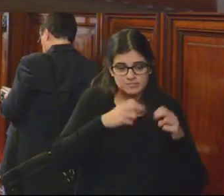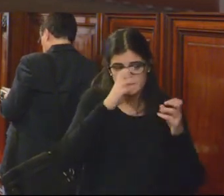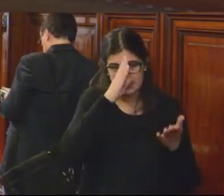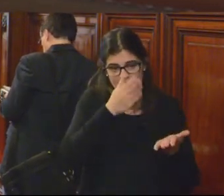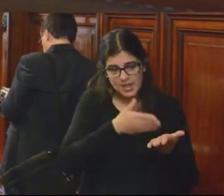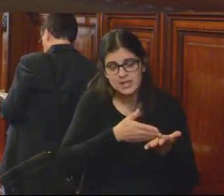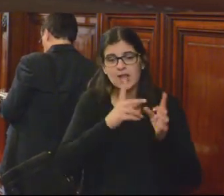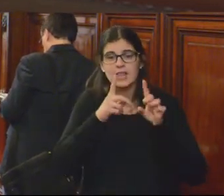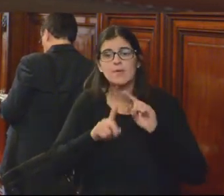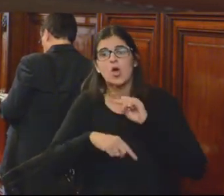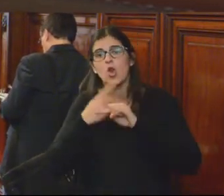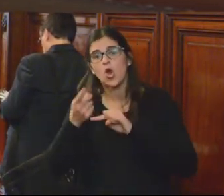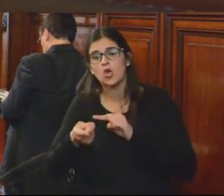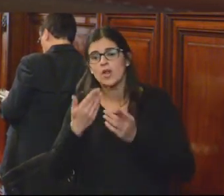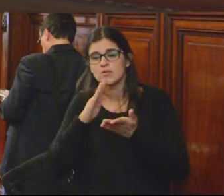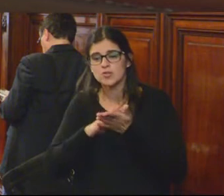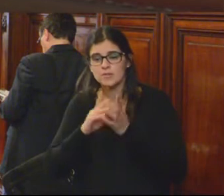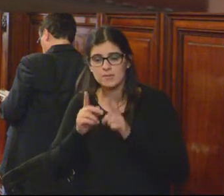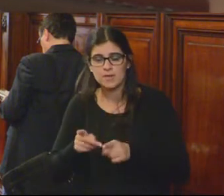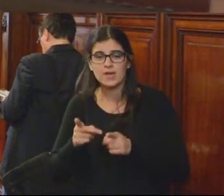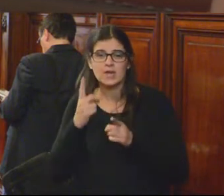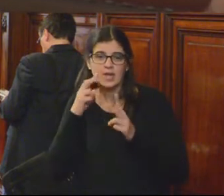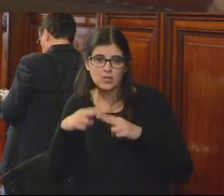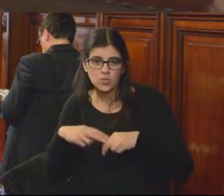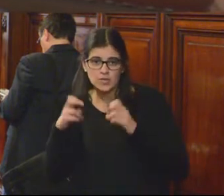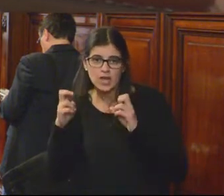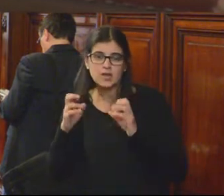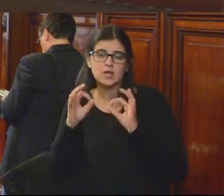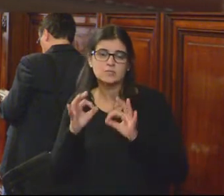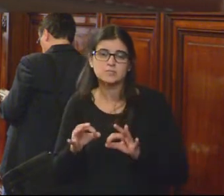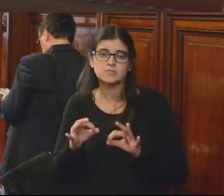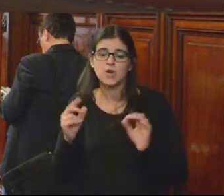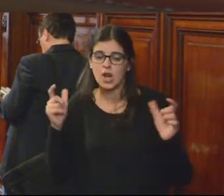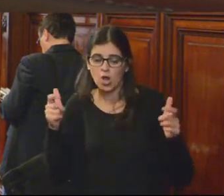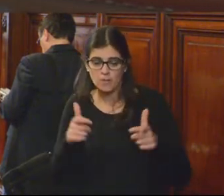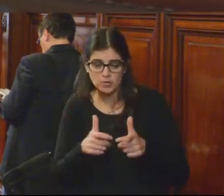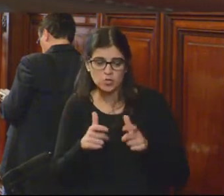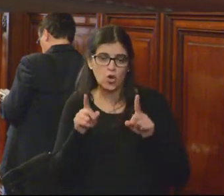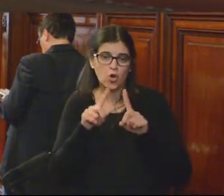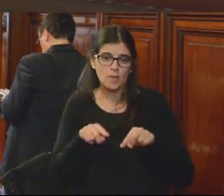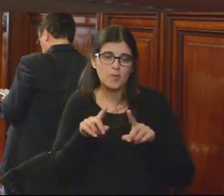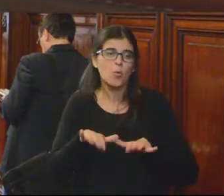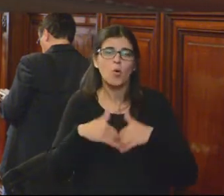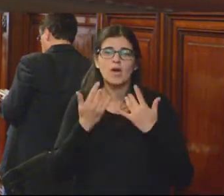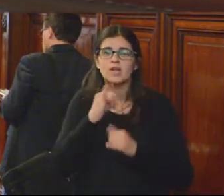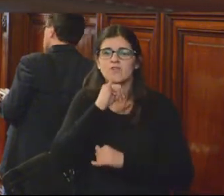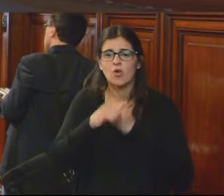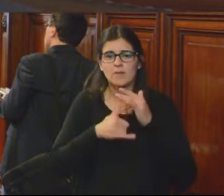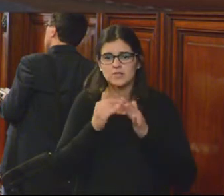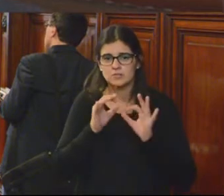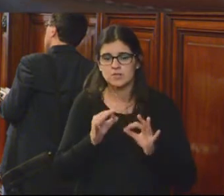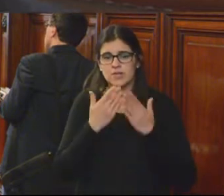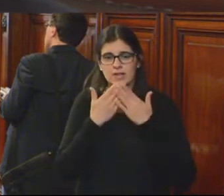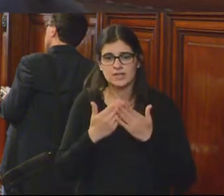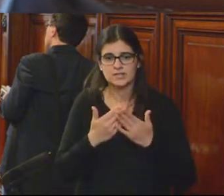como el otro al que se refieren, serán muy estudiados cabalmente por la Comisión, lo mismo que cualquier información complementaria del Estado.